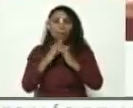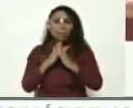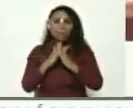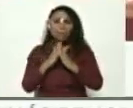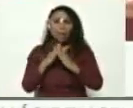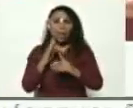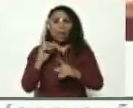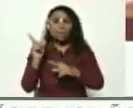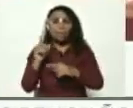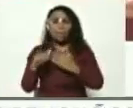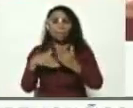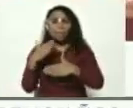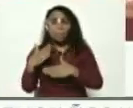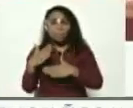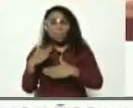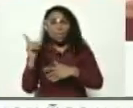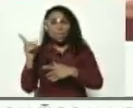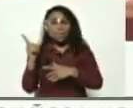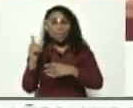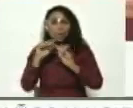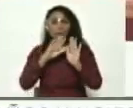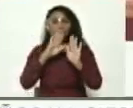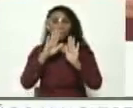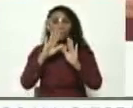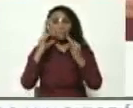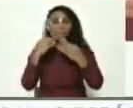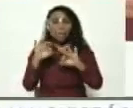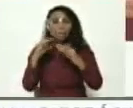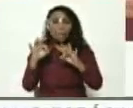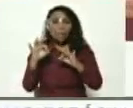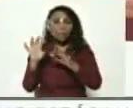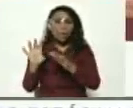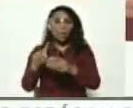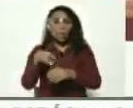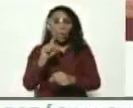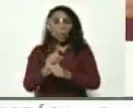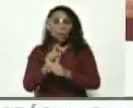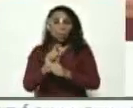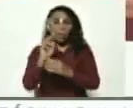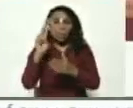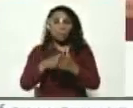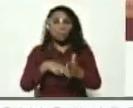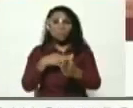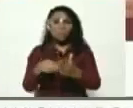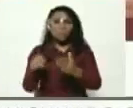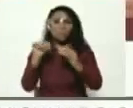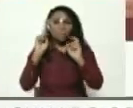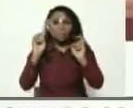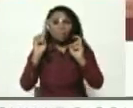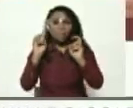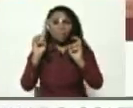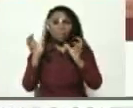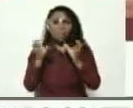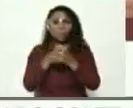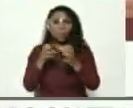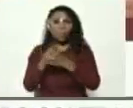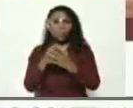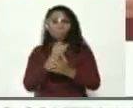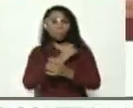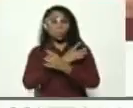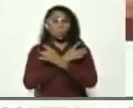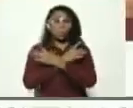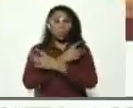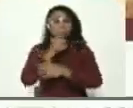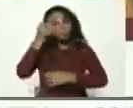querrá la pardocracia, que es la inclinación natural y única para exterminio después de la clase privilegiada. Creo